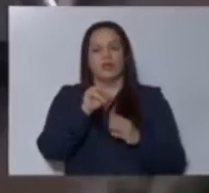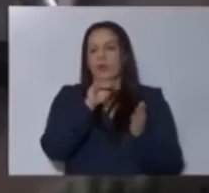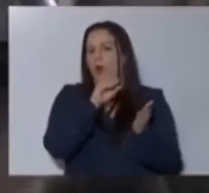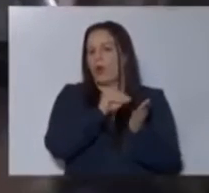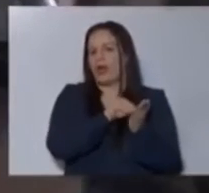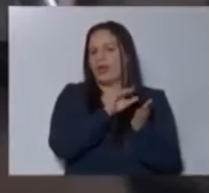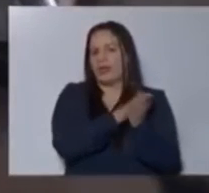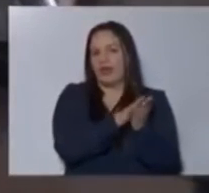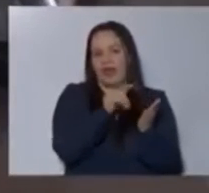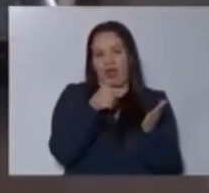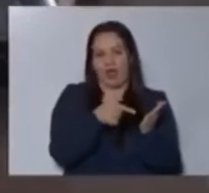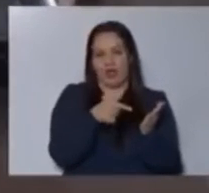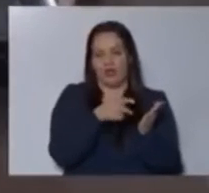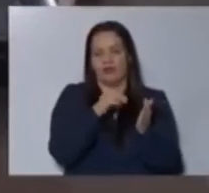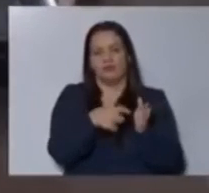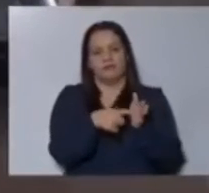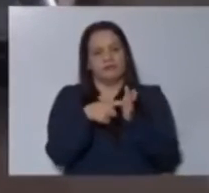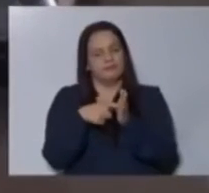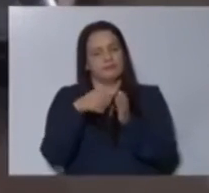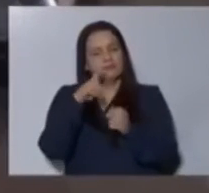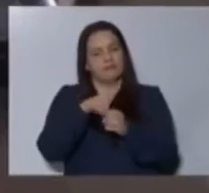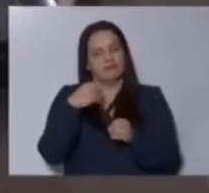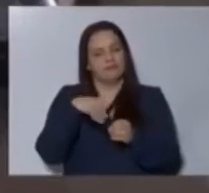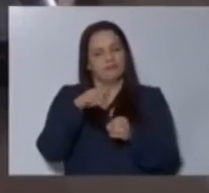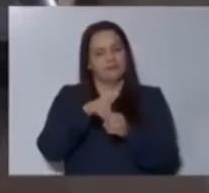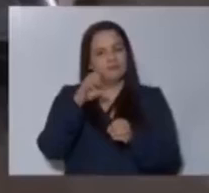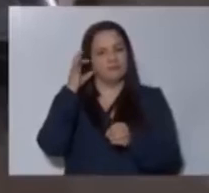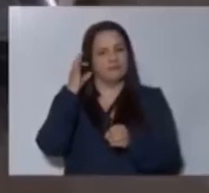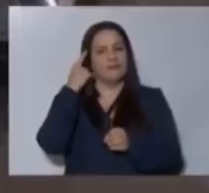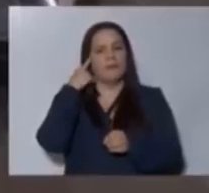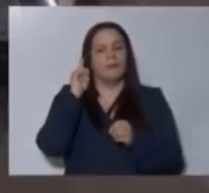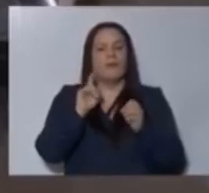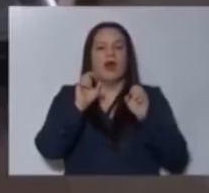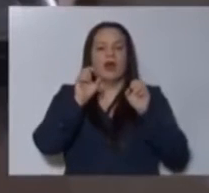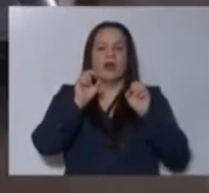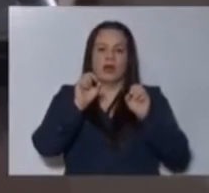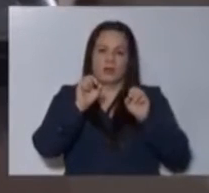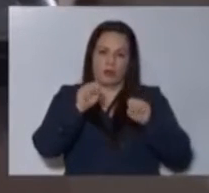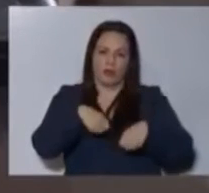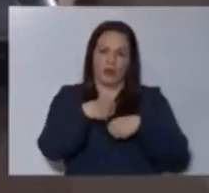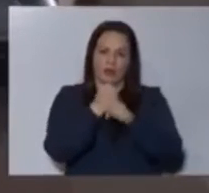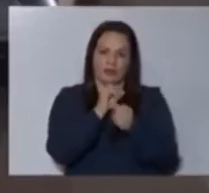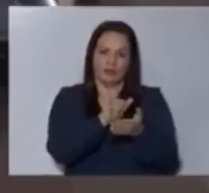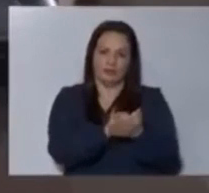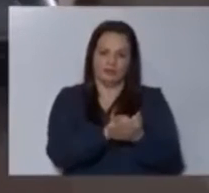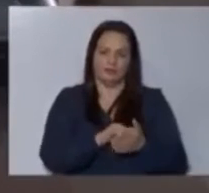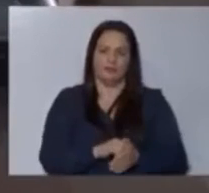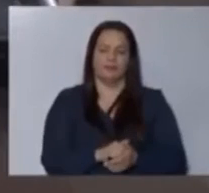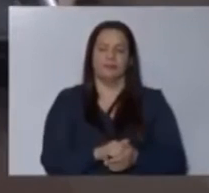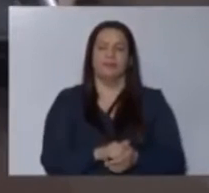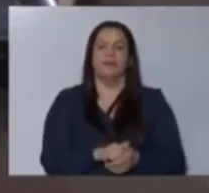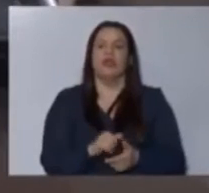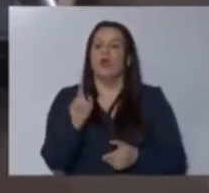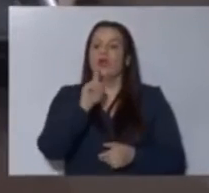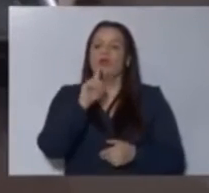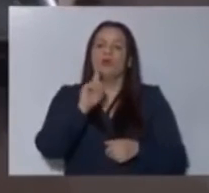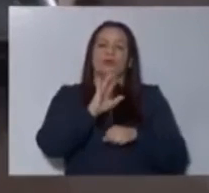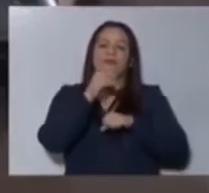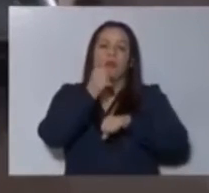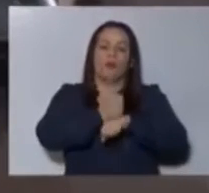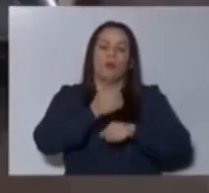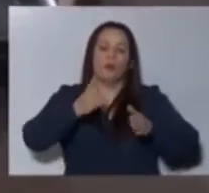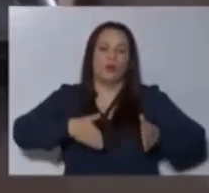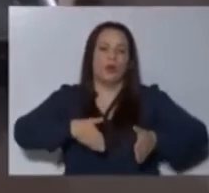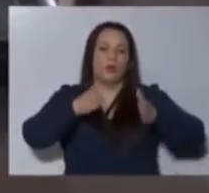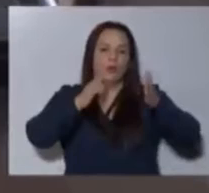muerta la exigencia de los diputados y diputadas para ese cometido. Tampoco definió una ruta en